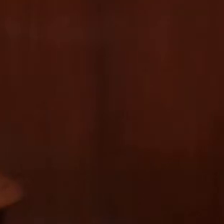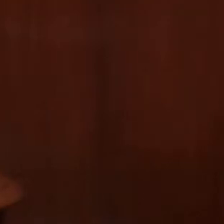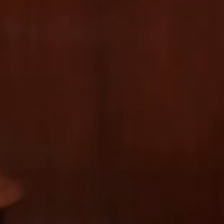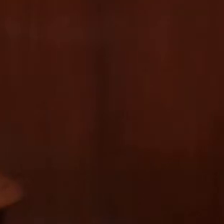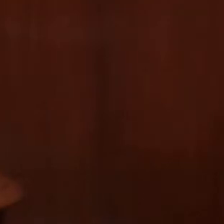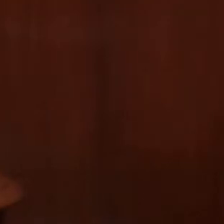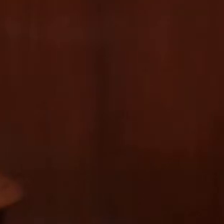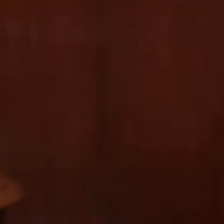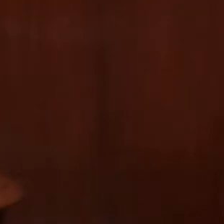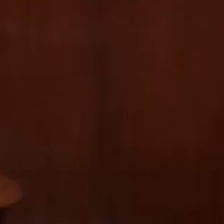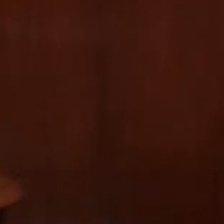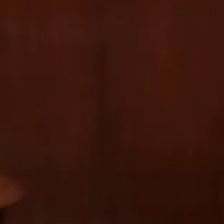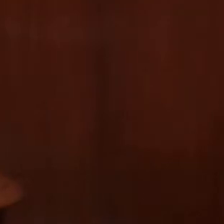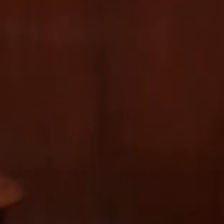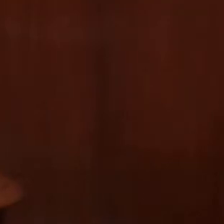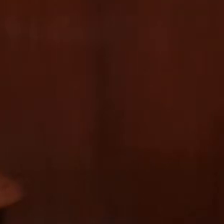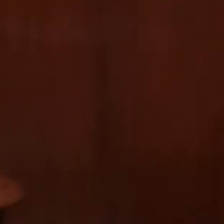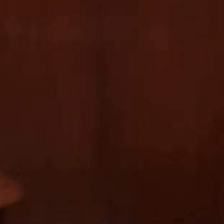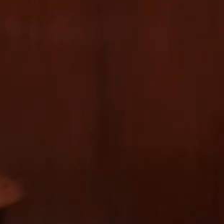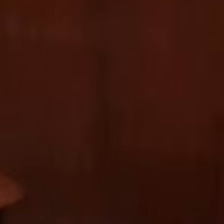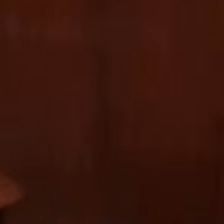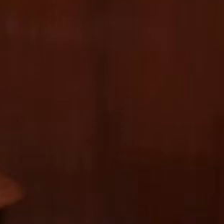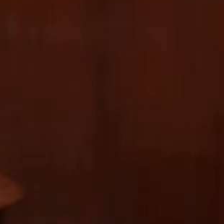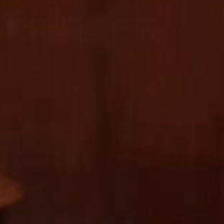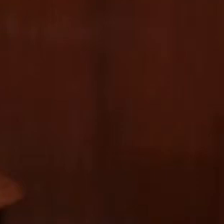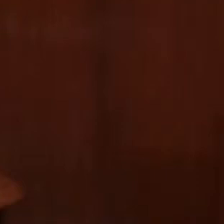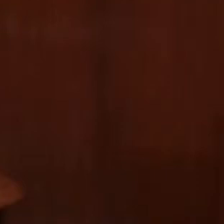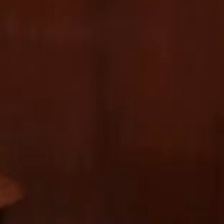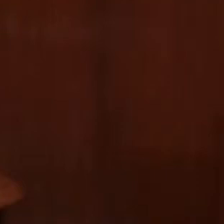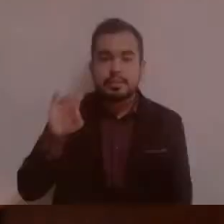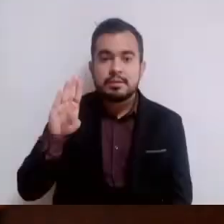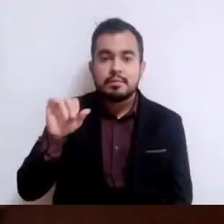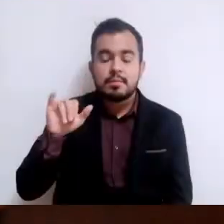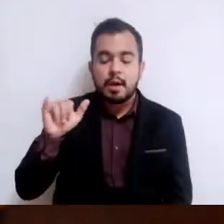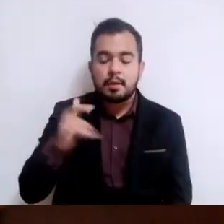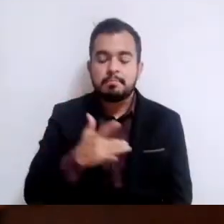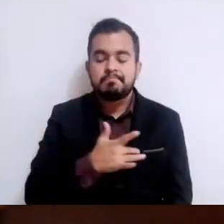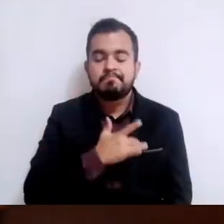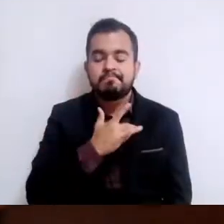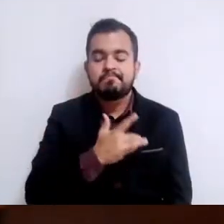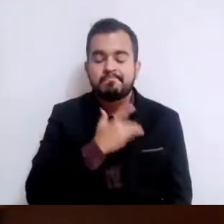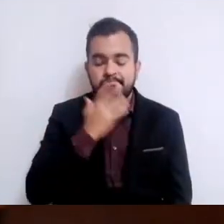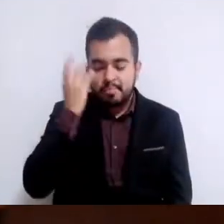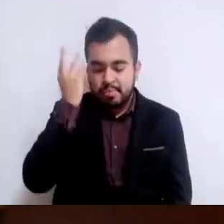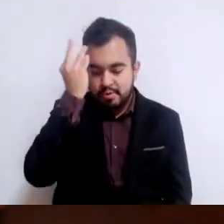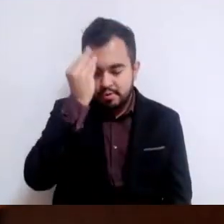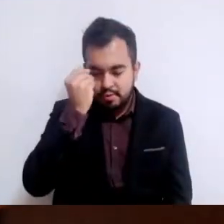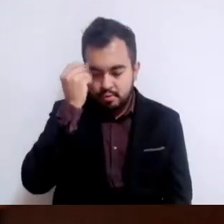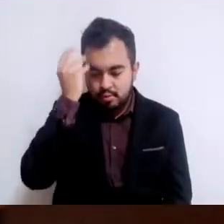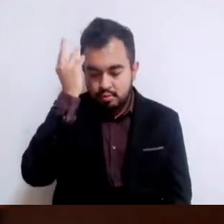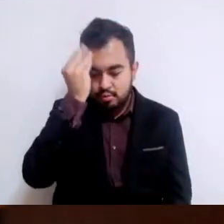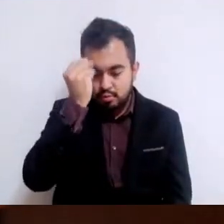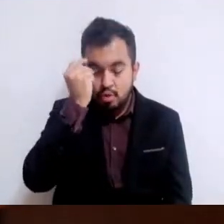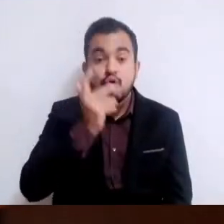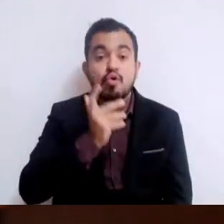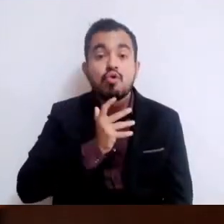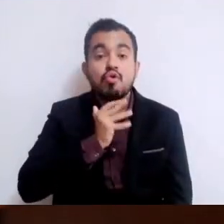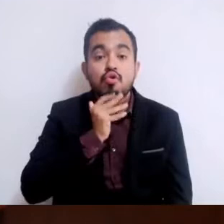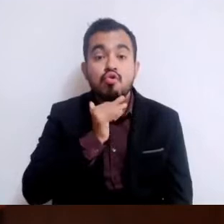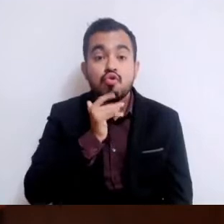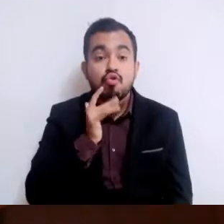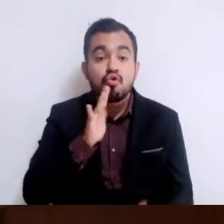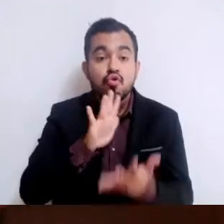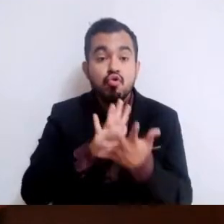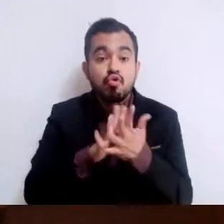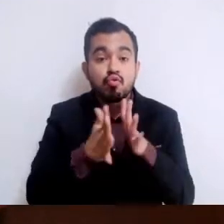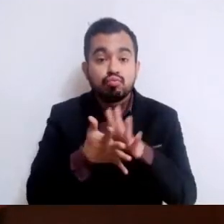el diputado Daniel Cibaja algo que me hizo reflexionar de que la corrupción trasciende de las ideologías, y